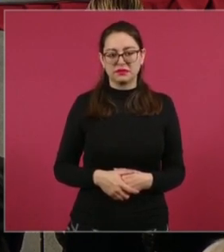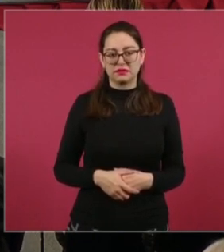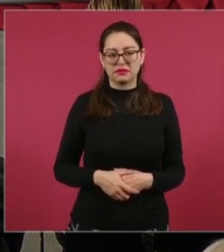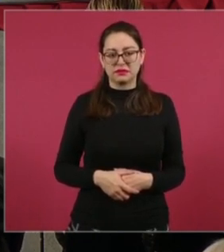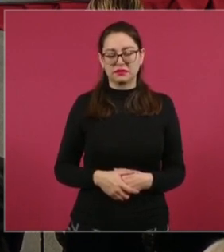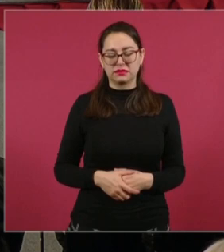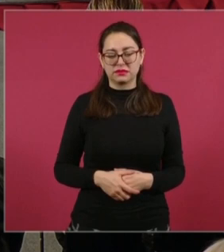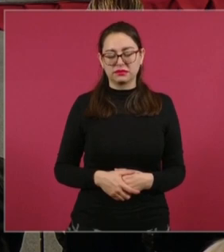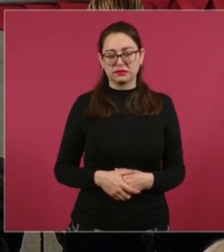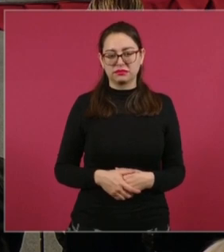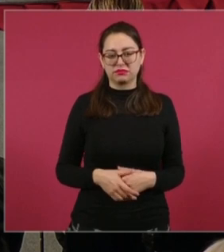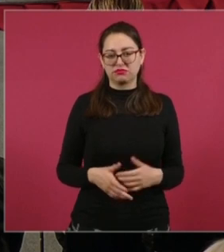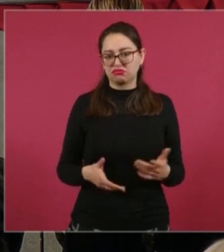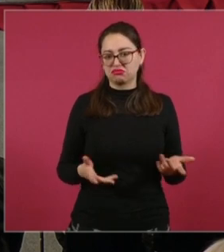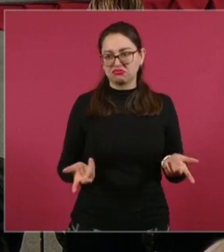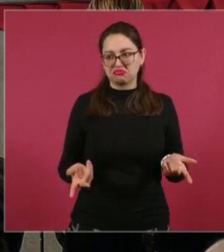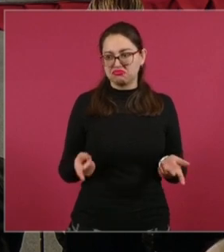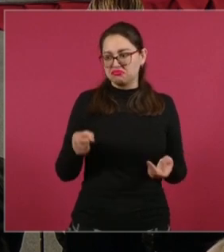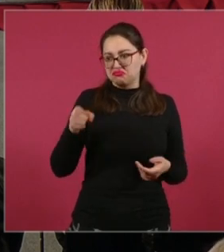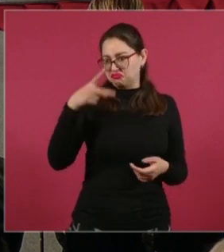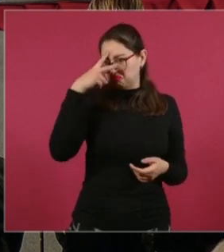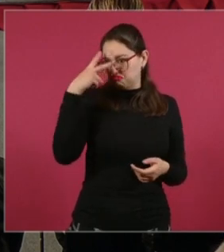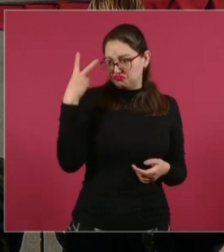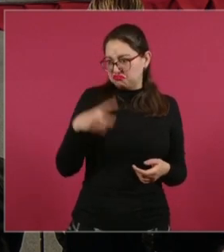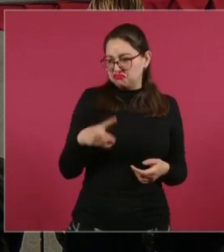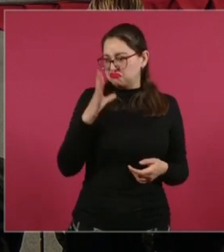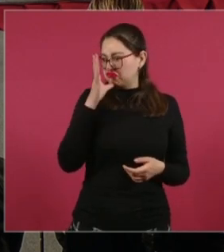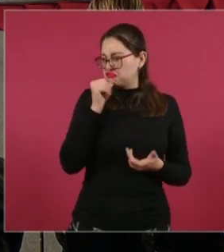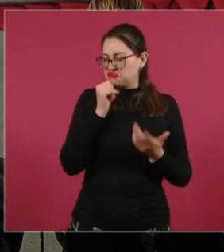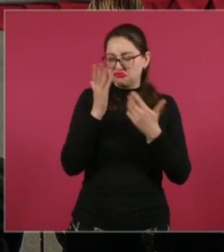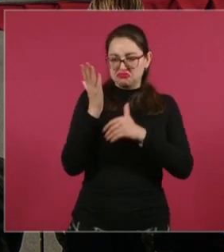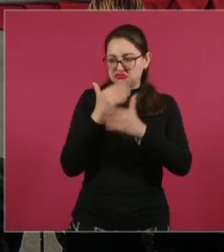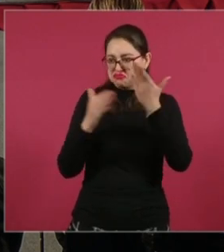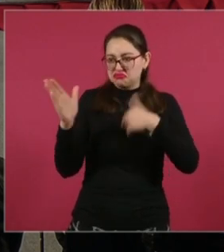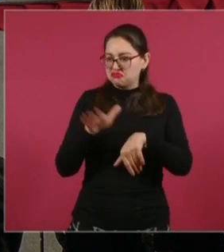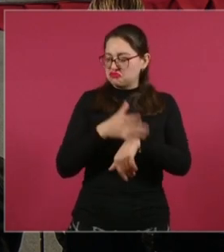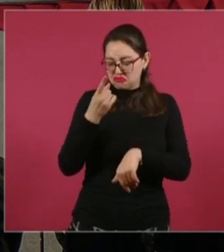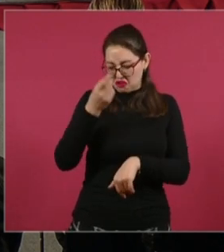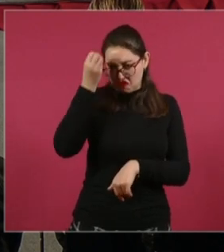que no progresábamos por eso.